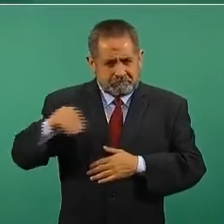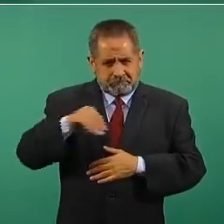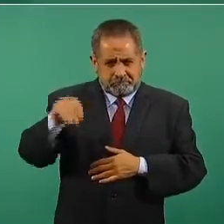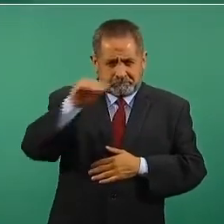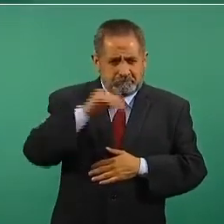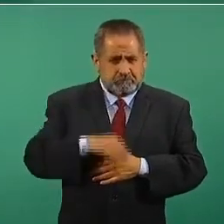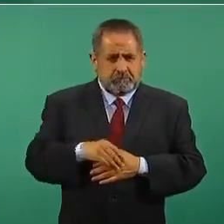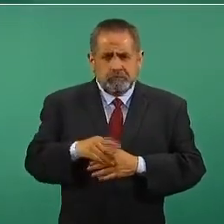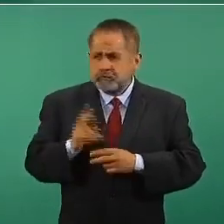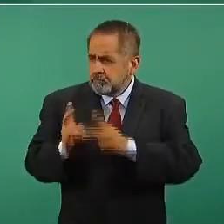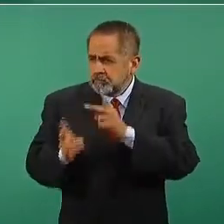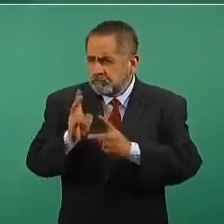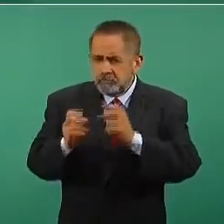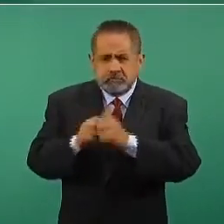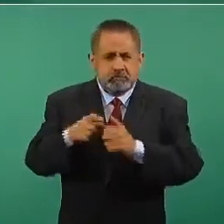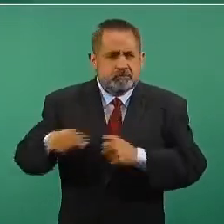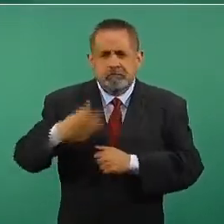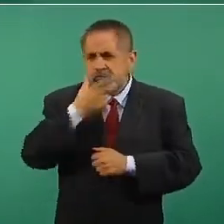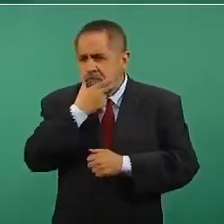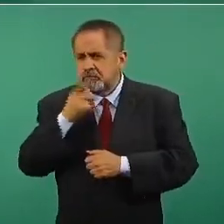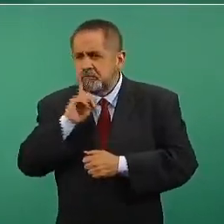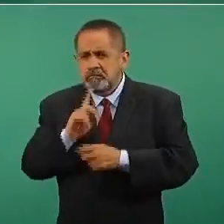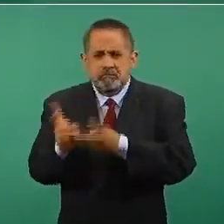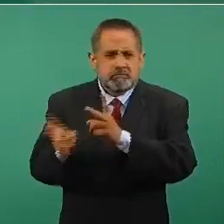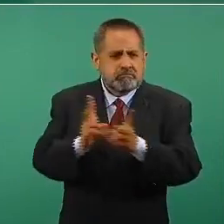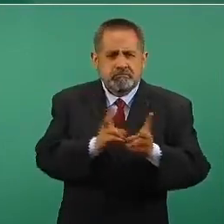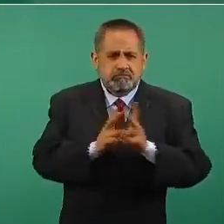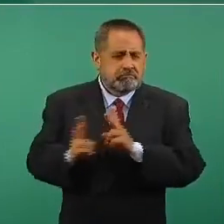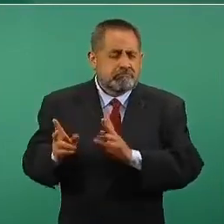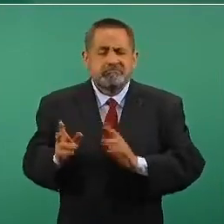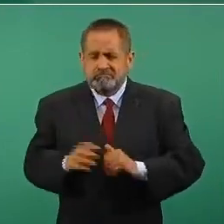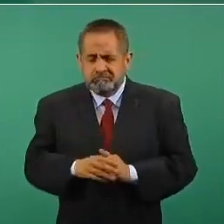y estoy hablando con hombres y con mujeres